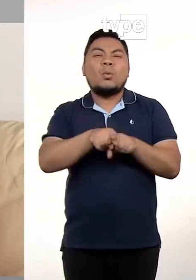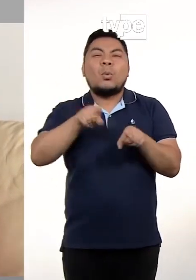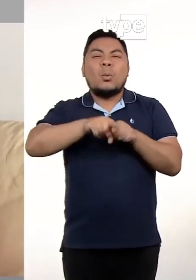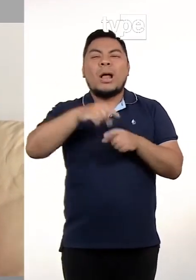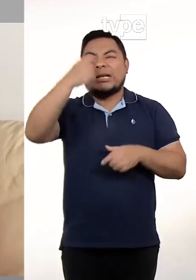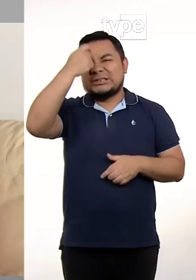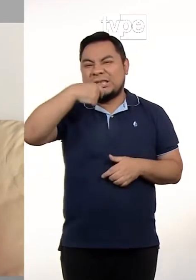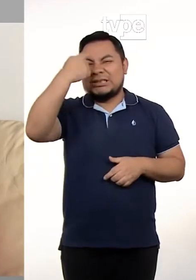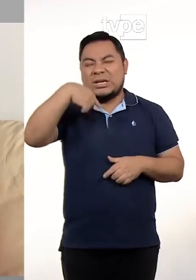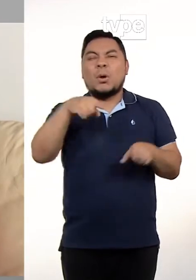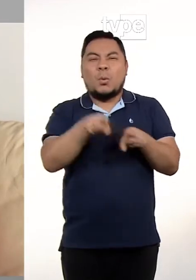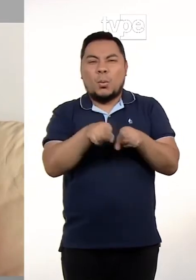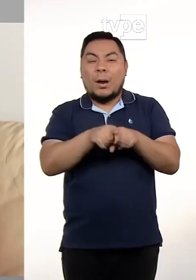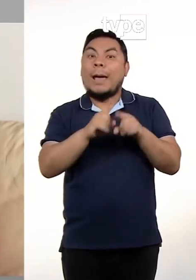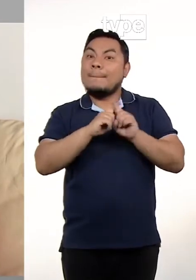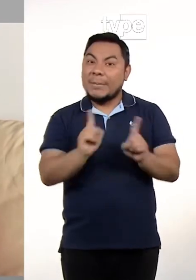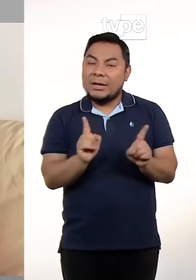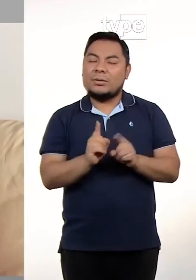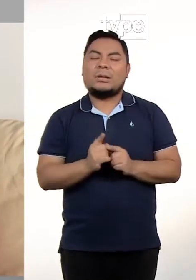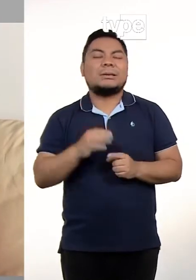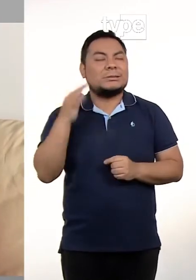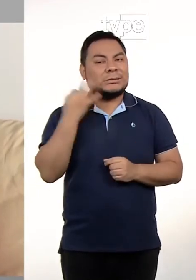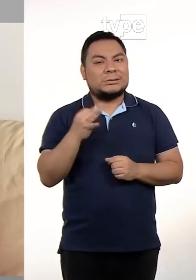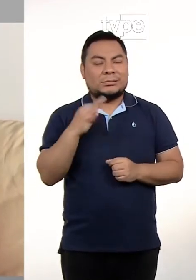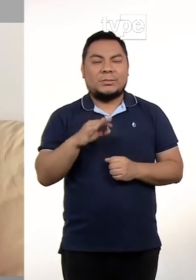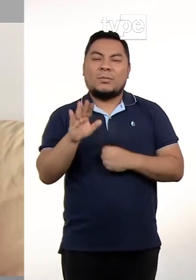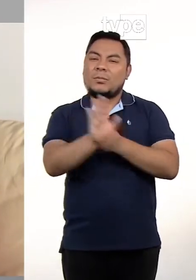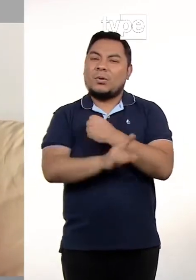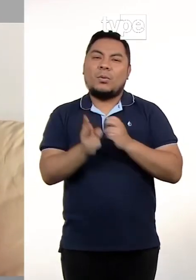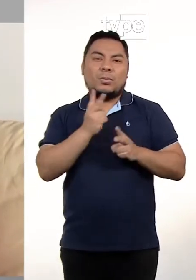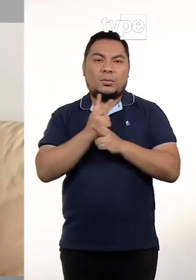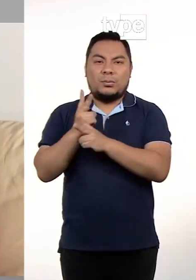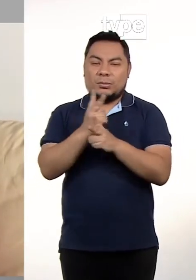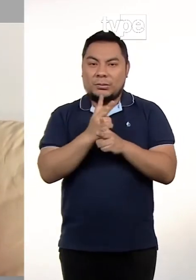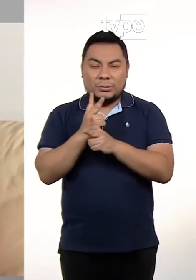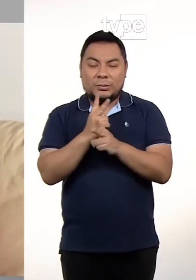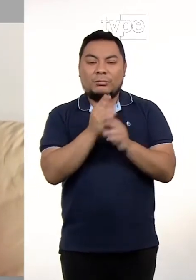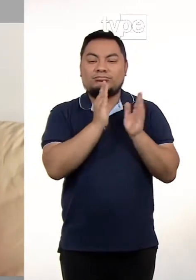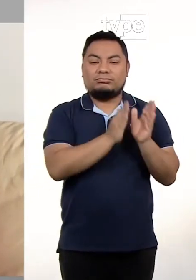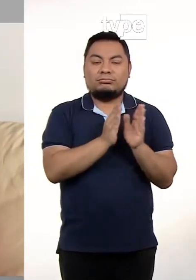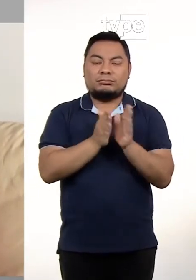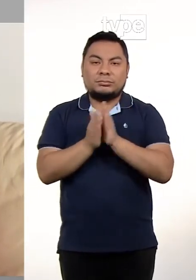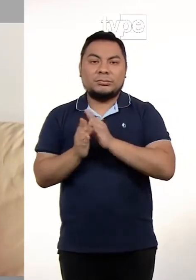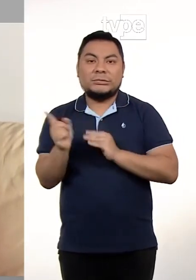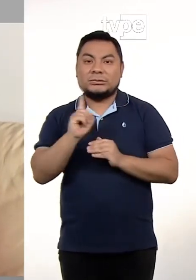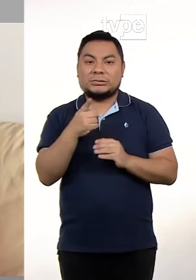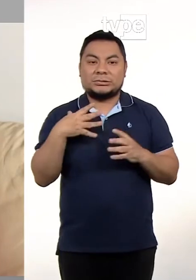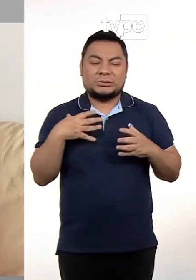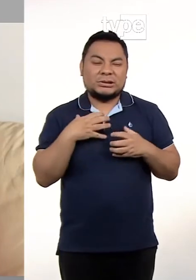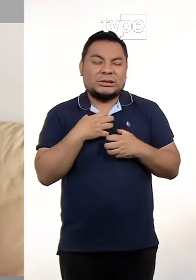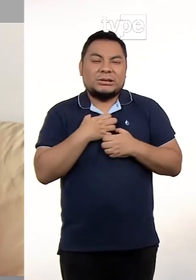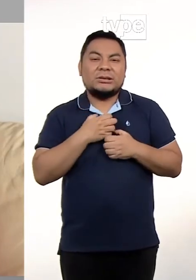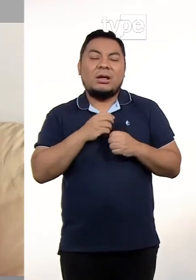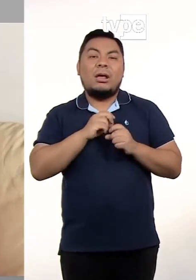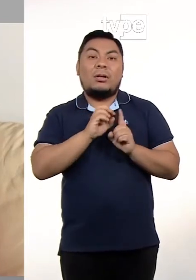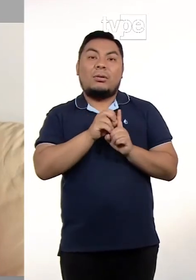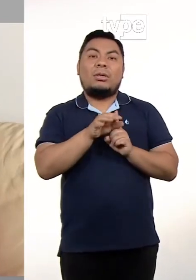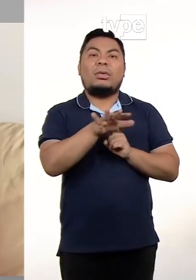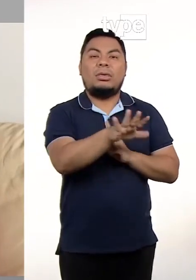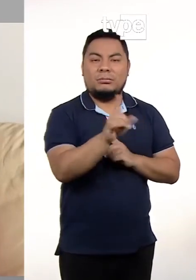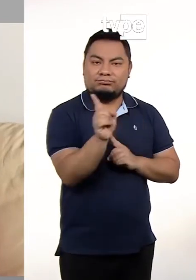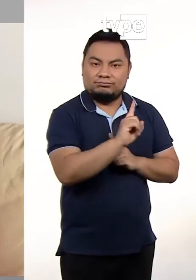gripe, pero necesitamos tomar ciertas medidas sanitarias para no propagar